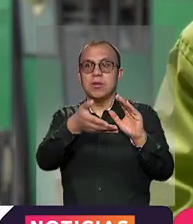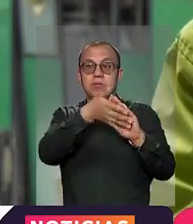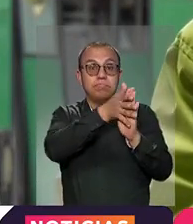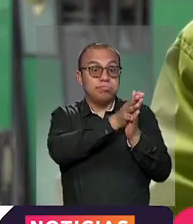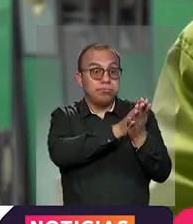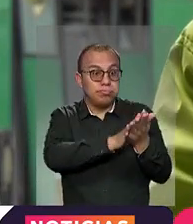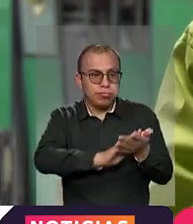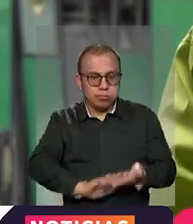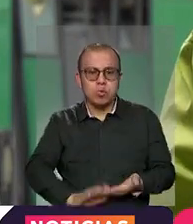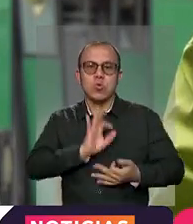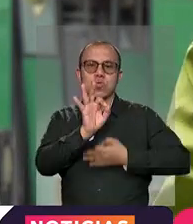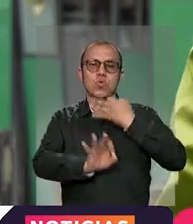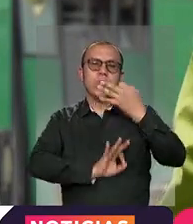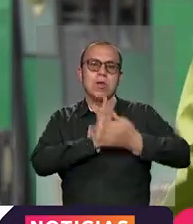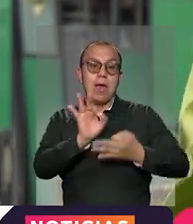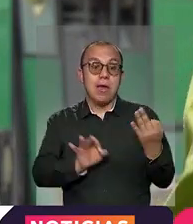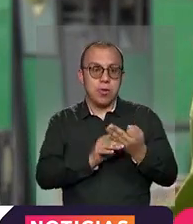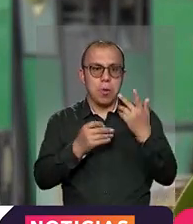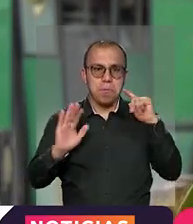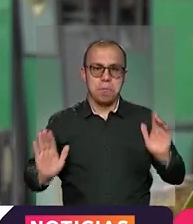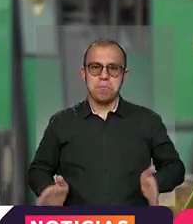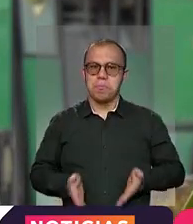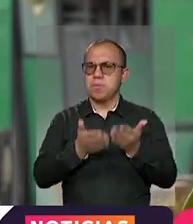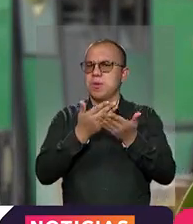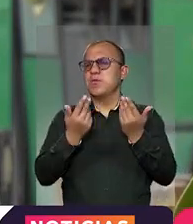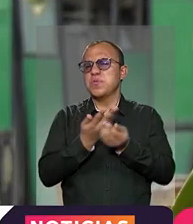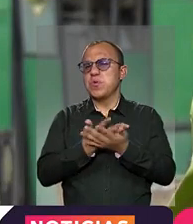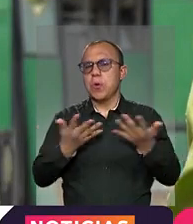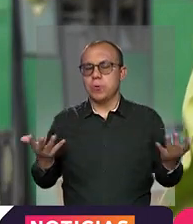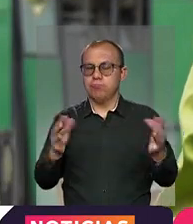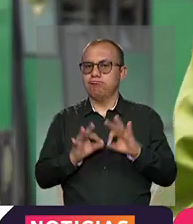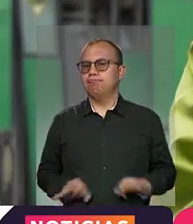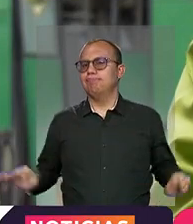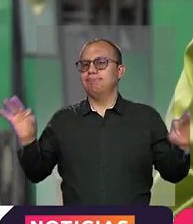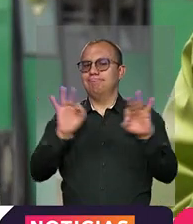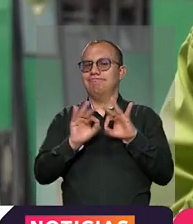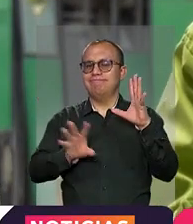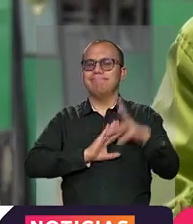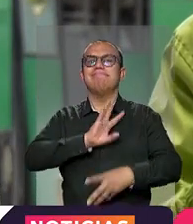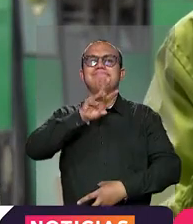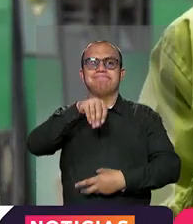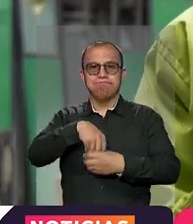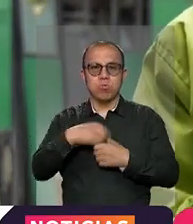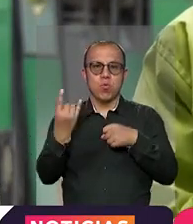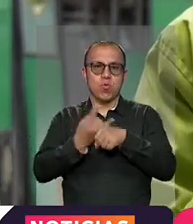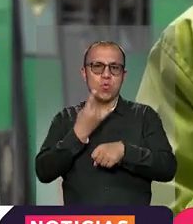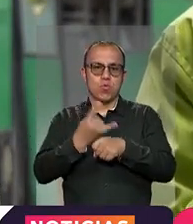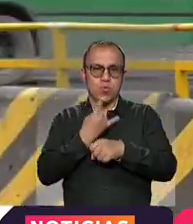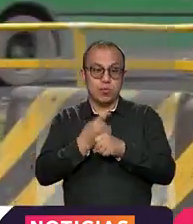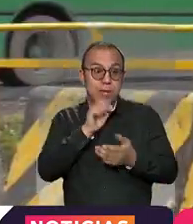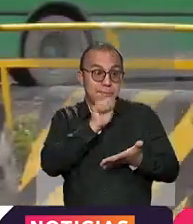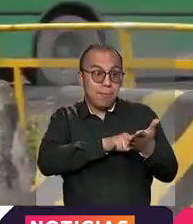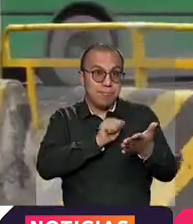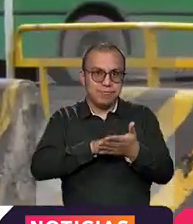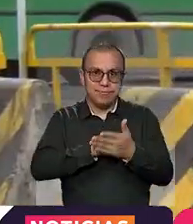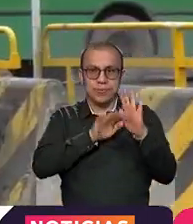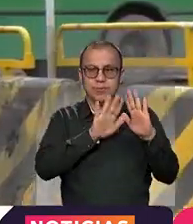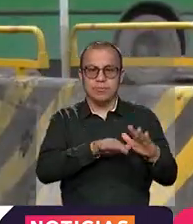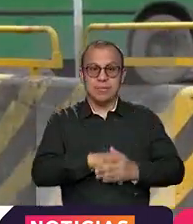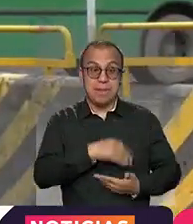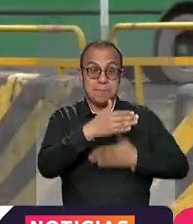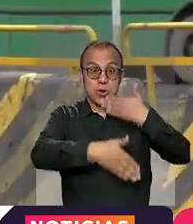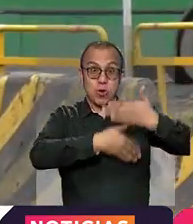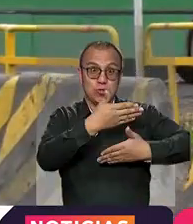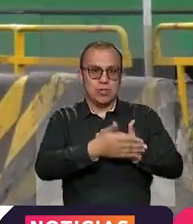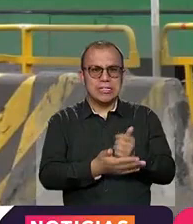desintegración sostenible para lograr otra cosa que es muy importante para nosotros, y es precisamente reutilizar estos materiales. El proceso de